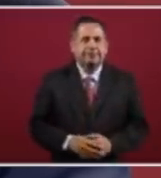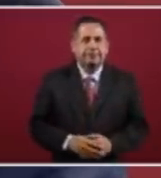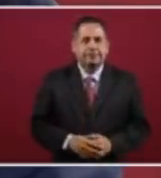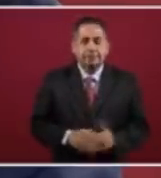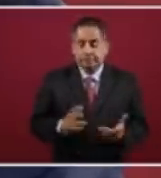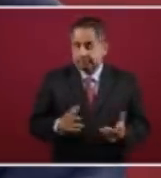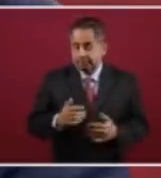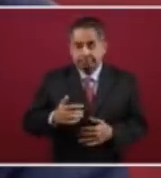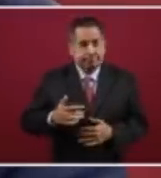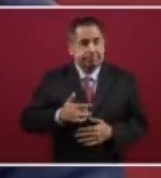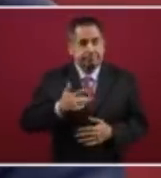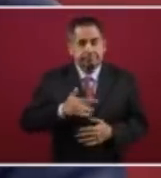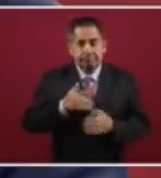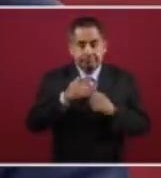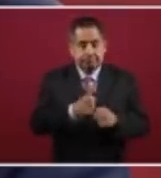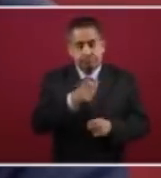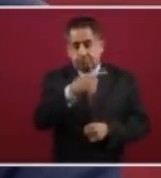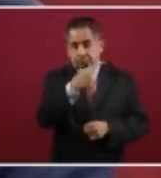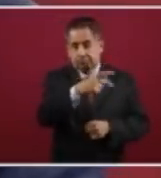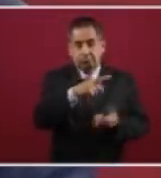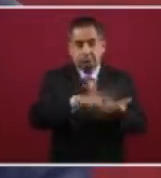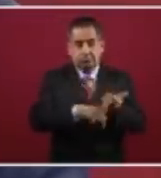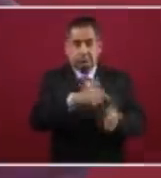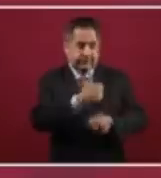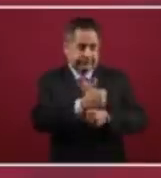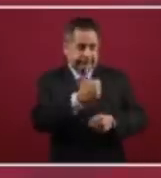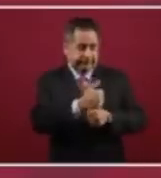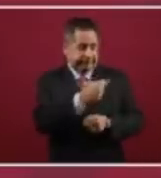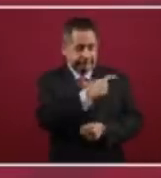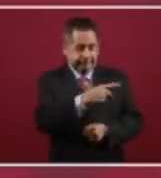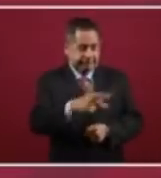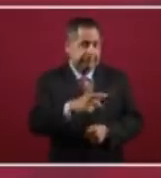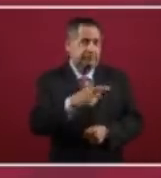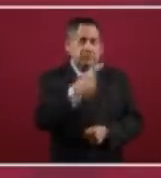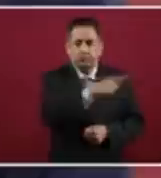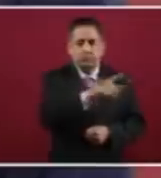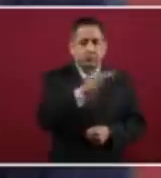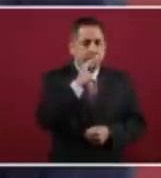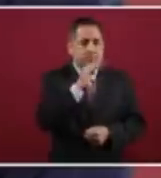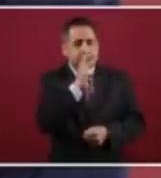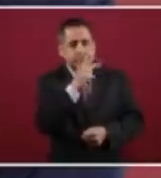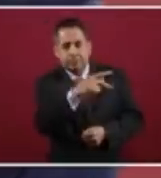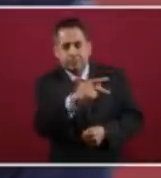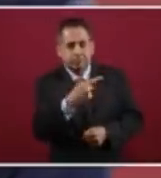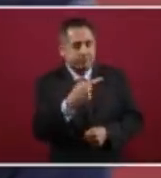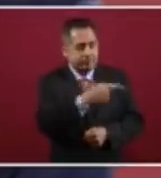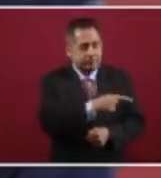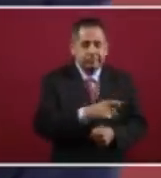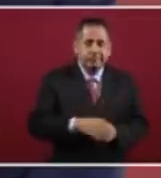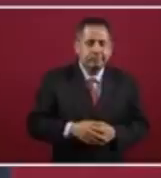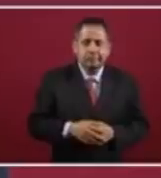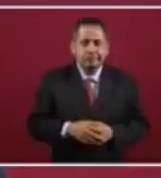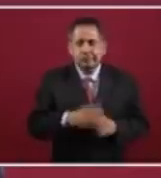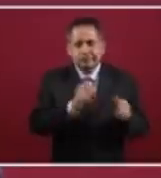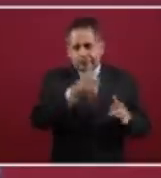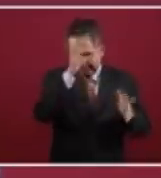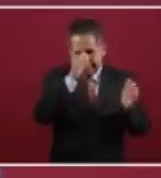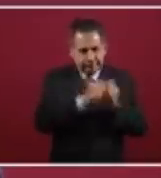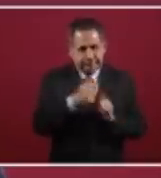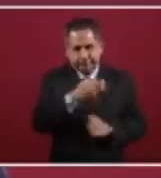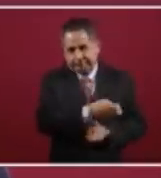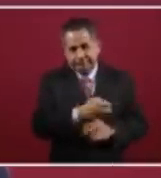porque estoy seguro que los abuelos, las mamás, los papás no están de acuerdo.